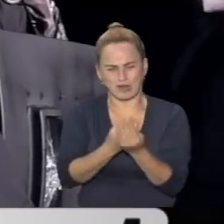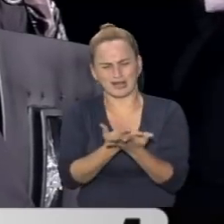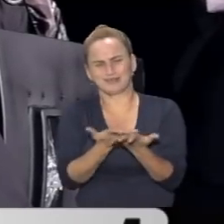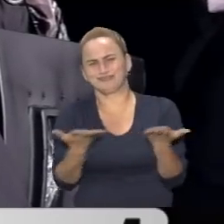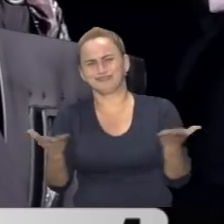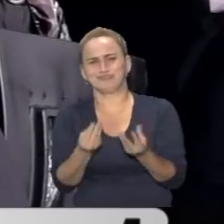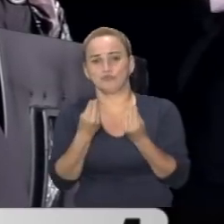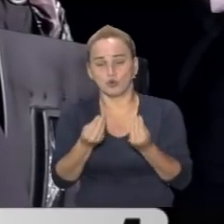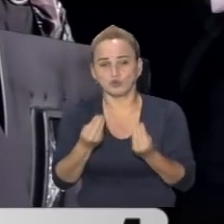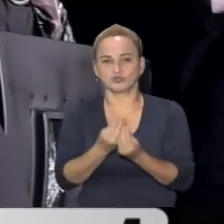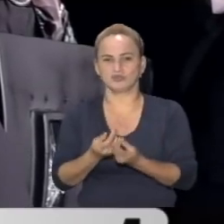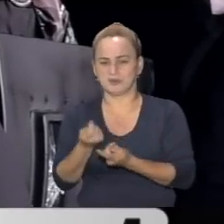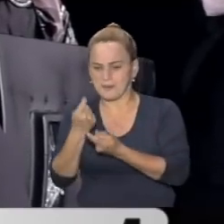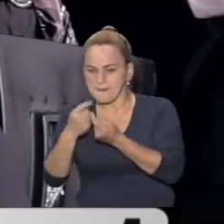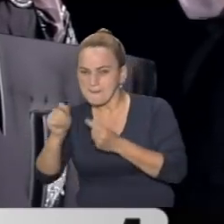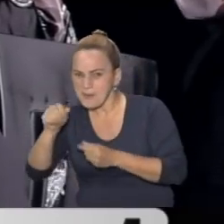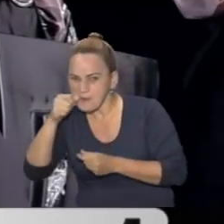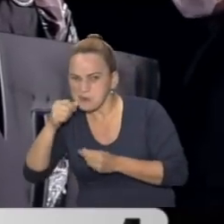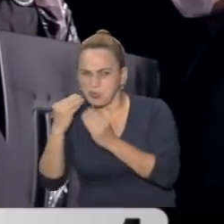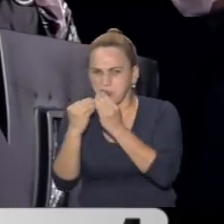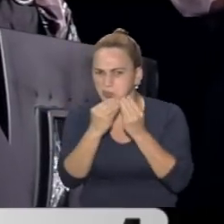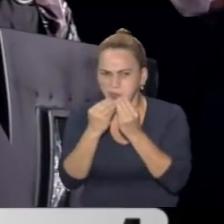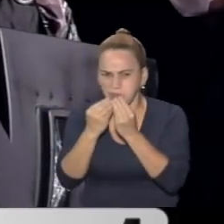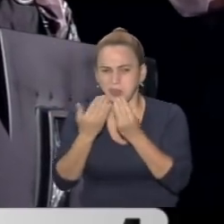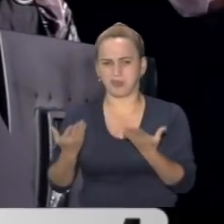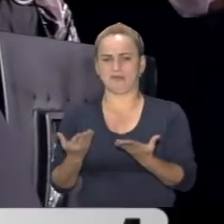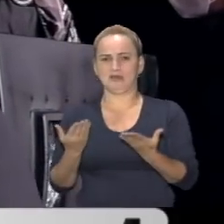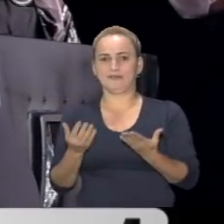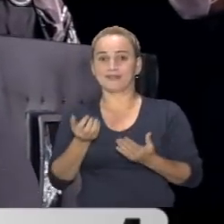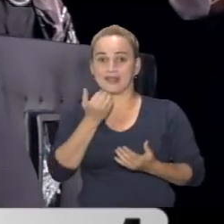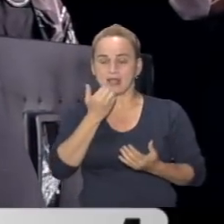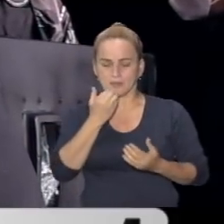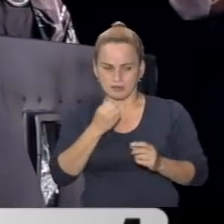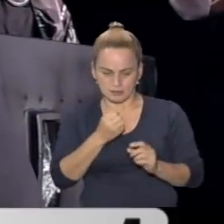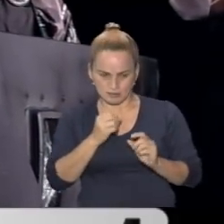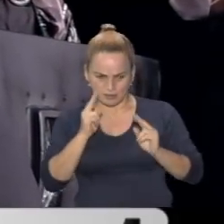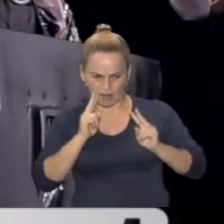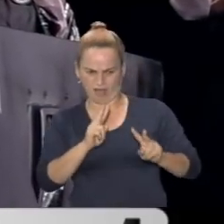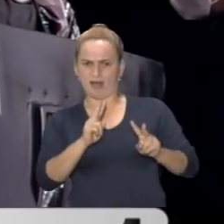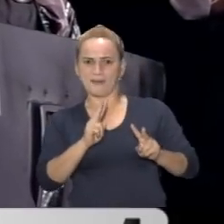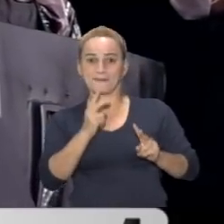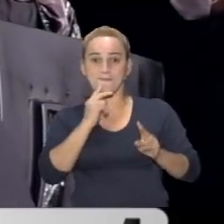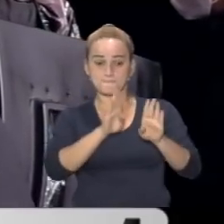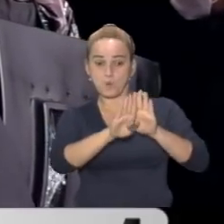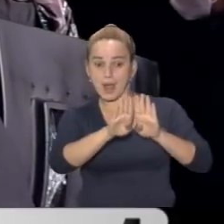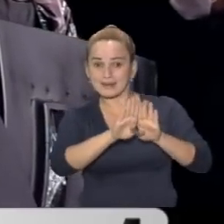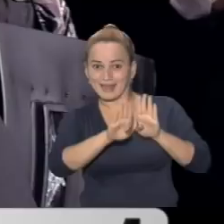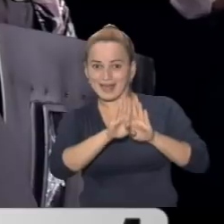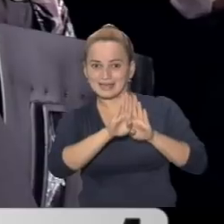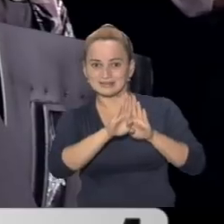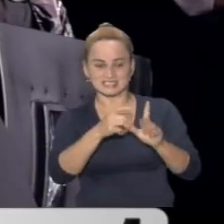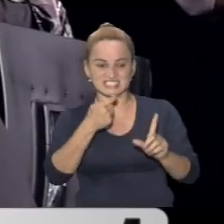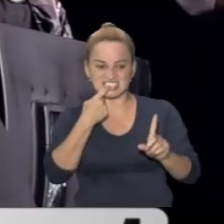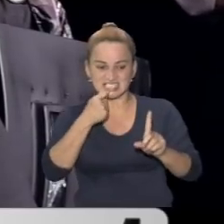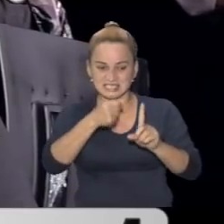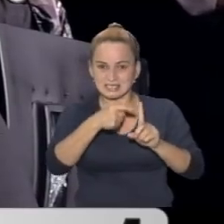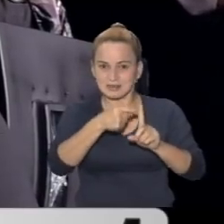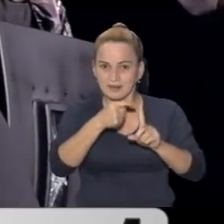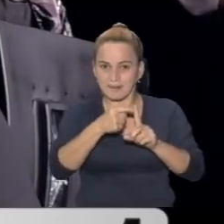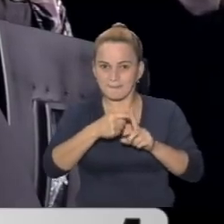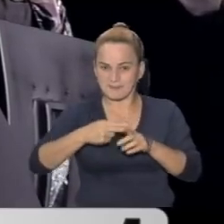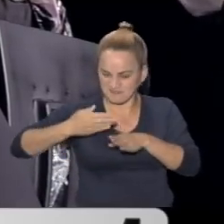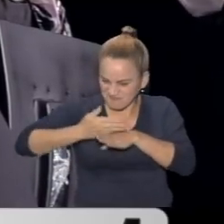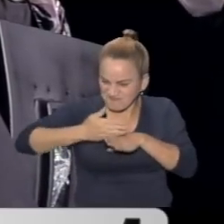hemos encontrado alucinógenos, quedé impactado cómo cogen pedazos de las puertas de acero y hacen esas